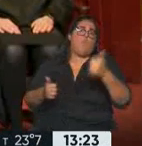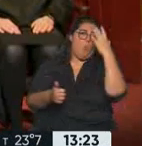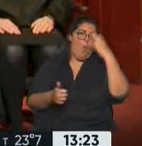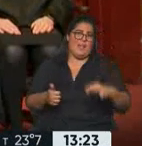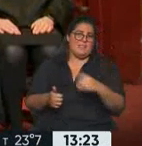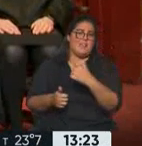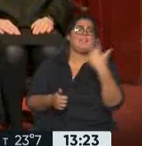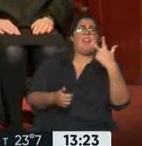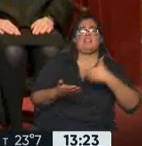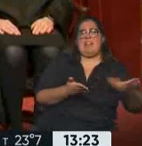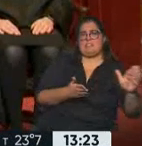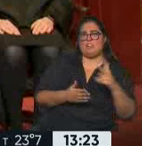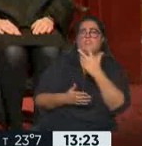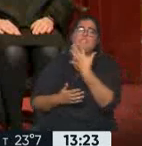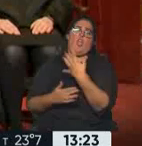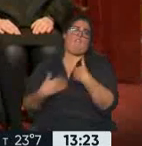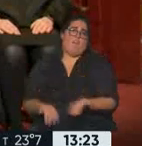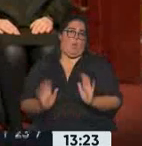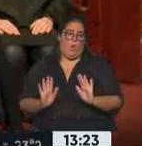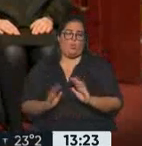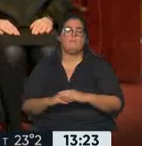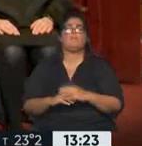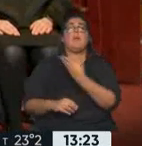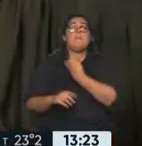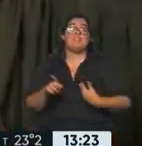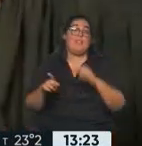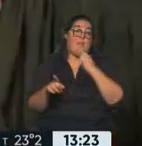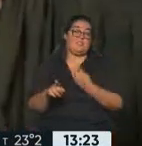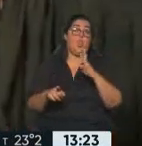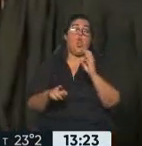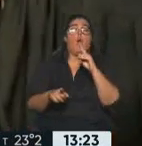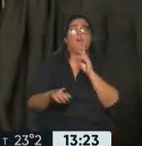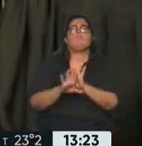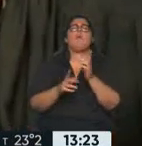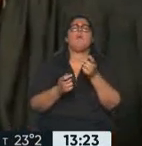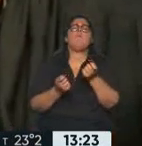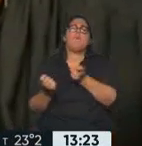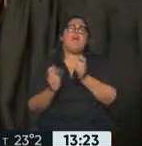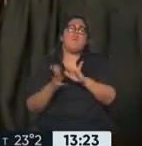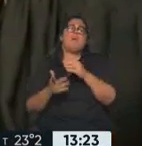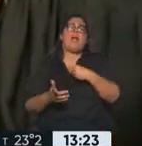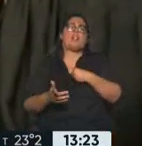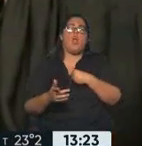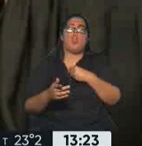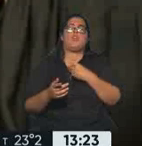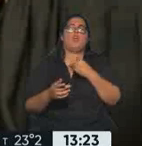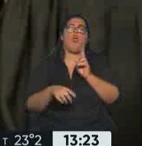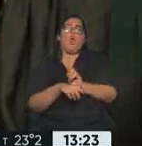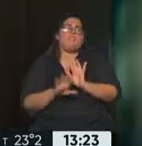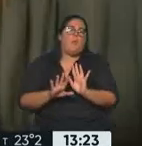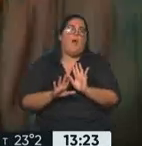los 3 restantes. El presidente Roberts, de tendencia conservadora y católica, aún no se